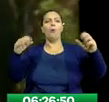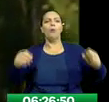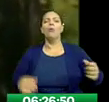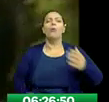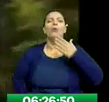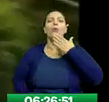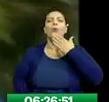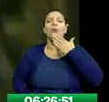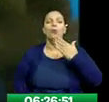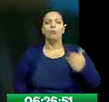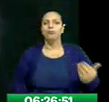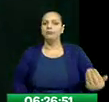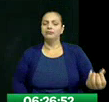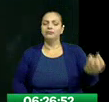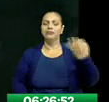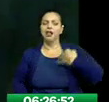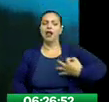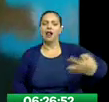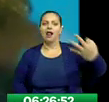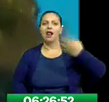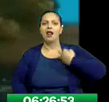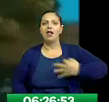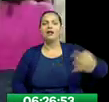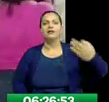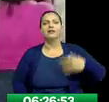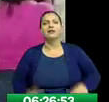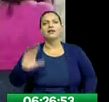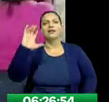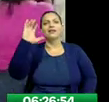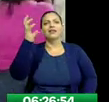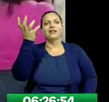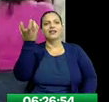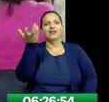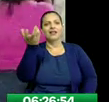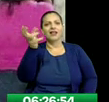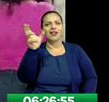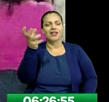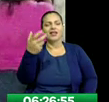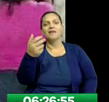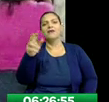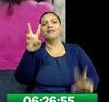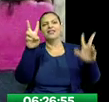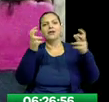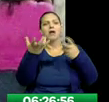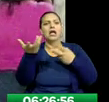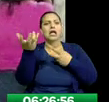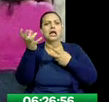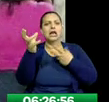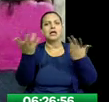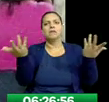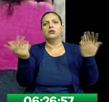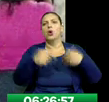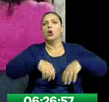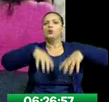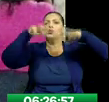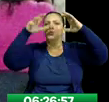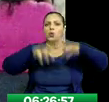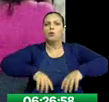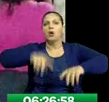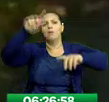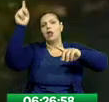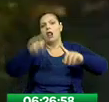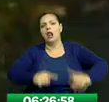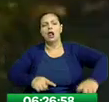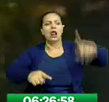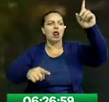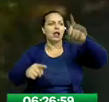atmosférica y ¿cómo se llama? Climatológica. Climatológica. Escúcheme otra cosa. Por un aguacerito, tanta lámpara, la gente le acostumbra a